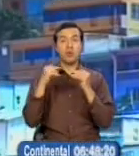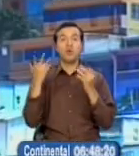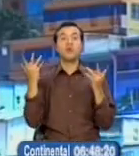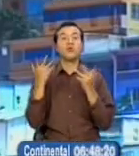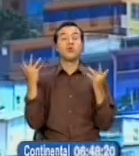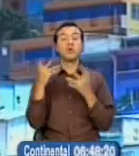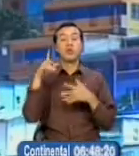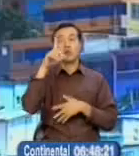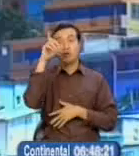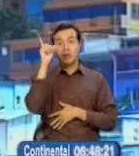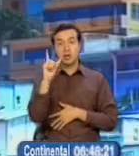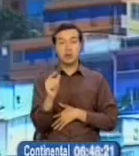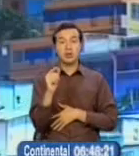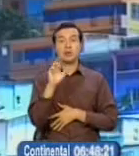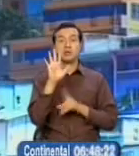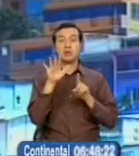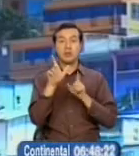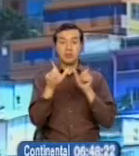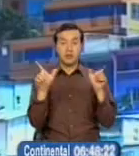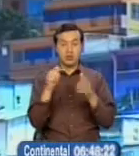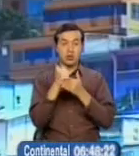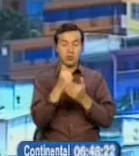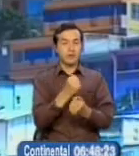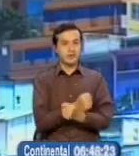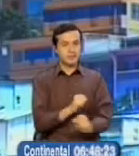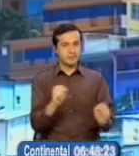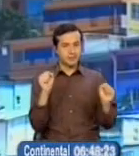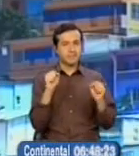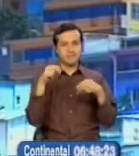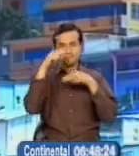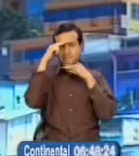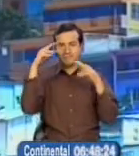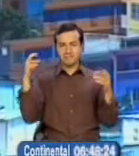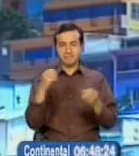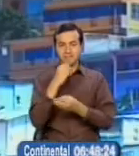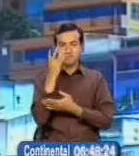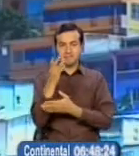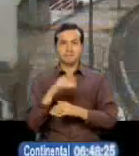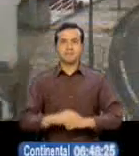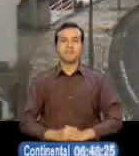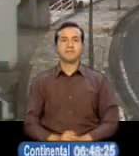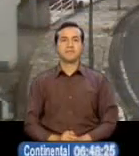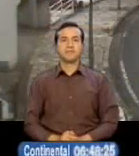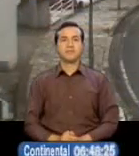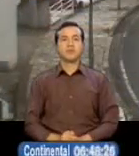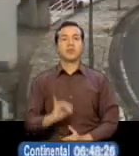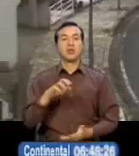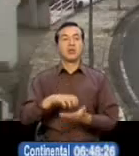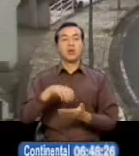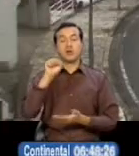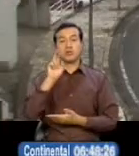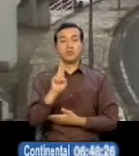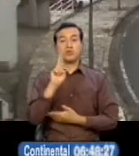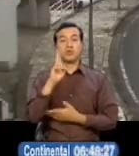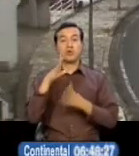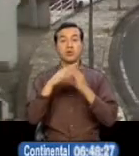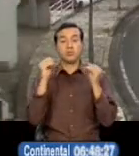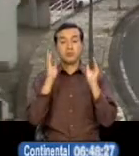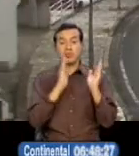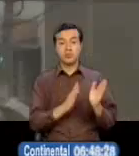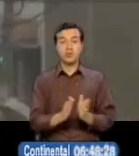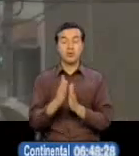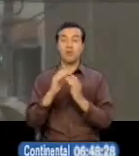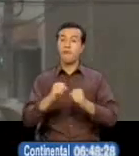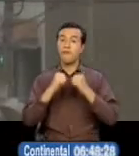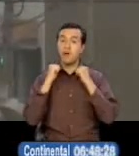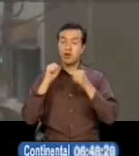Italia rescatan a 6.000 migrantes. Más noticias en el siguiente resumen. Las islas del sur de Japón se preparan para la llegada del